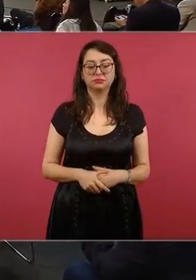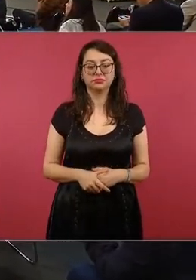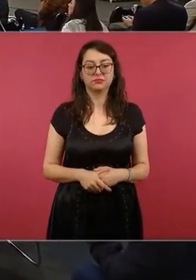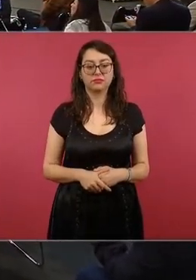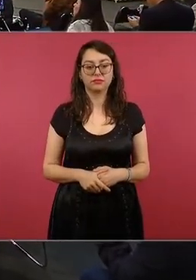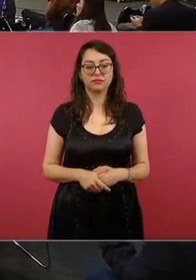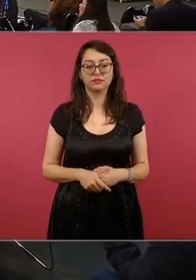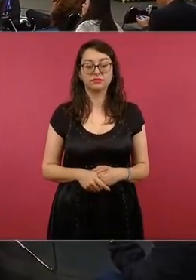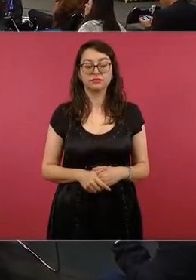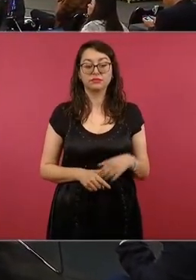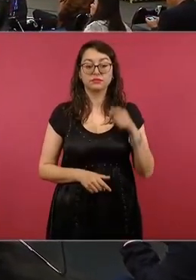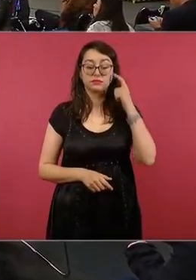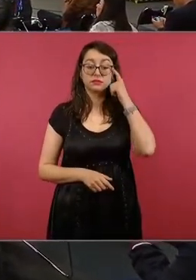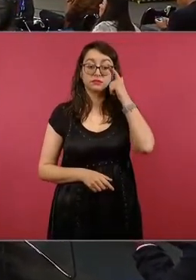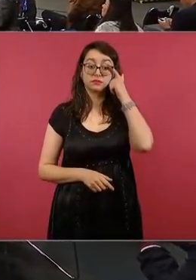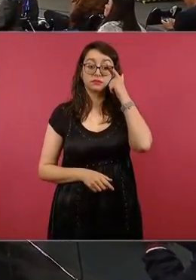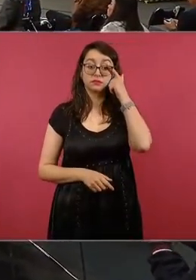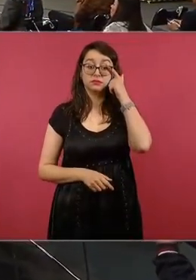¿Cuánto?